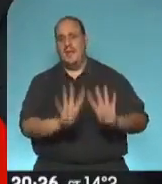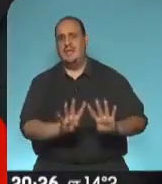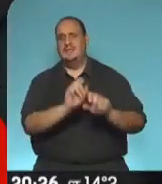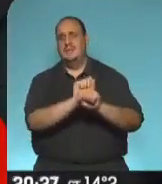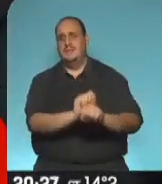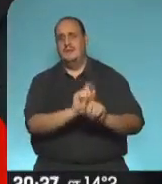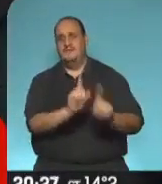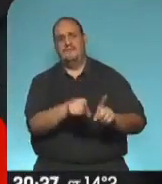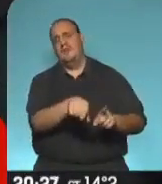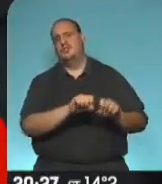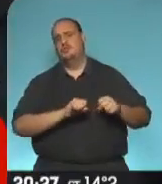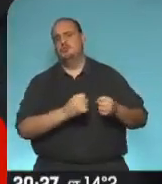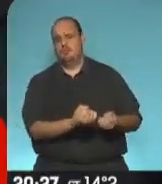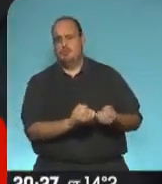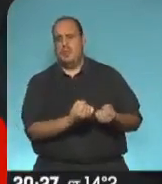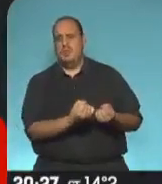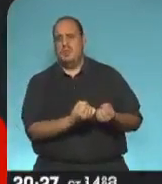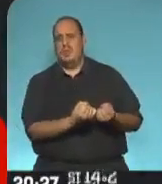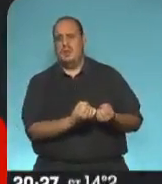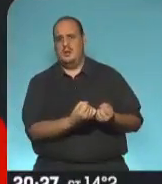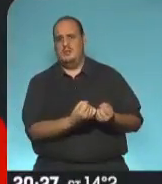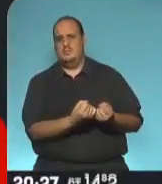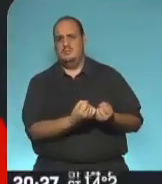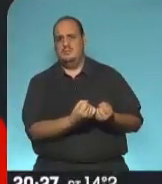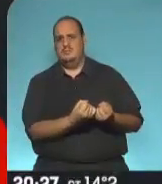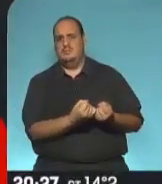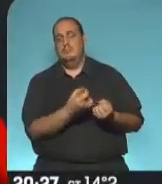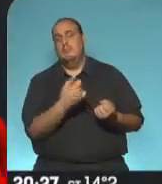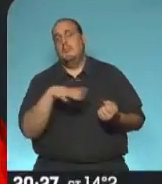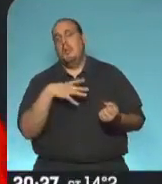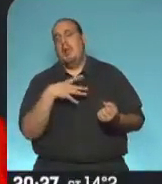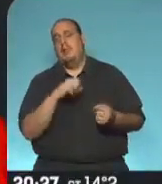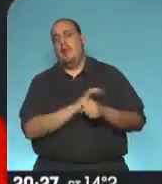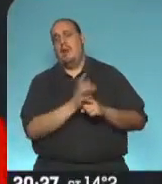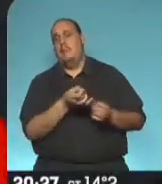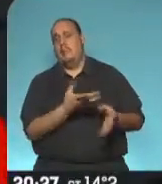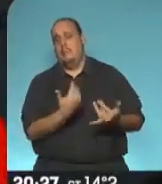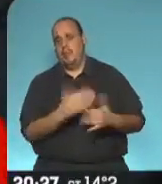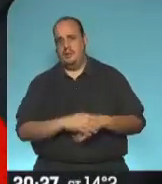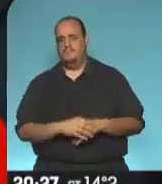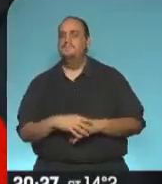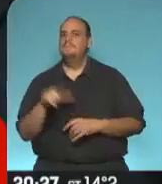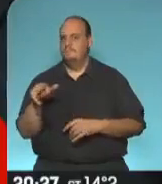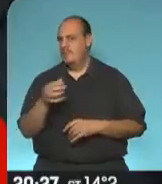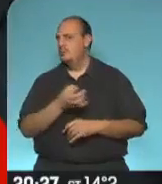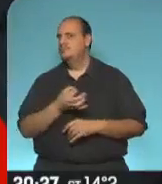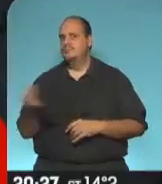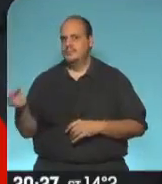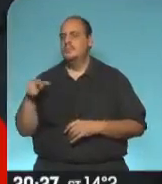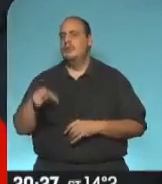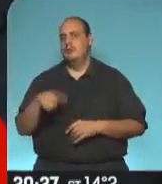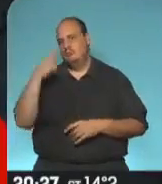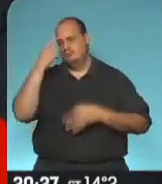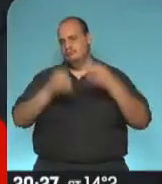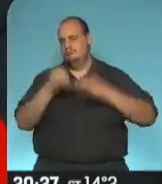casación que habilitaba las prisiones domiciliarias de los detenidos en supuesto riesgo por el COVID-19. Sí, efectivamente es así. Hoy la Suprema Corte